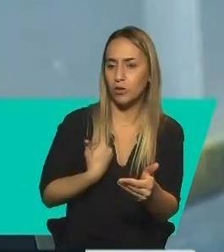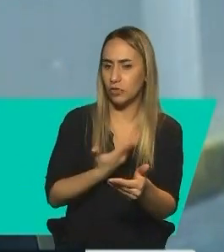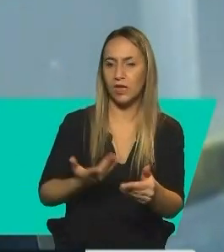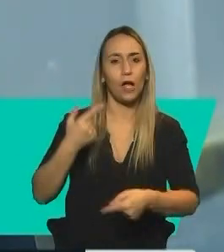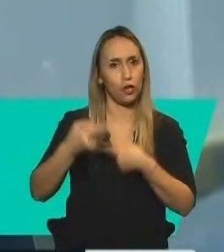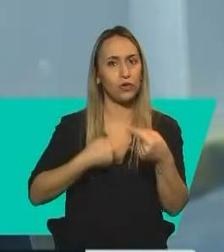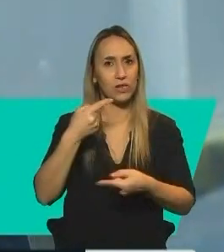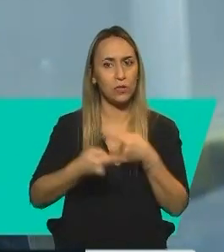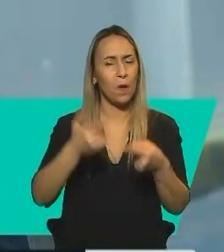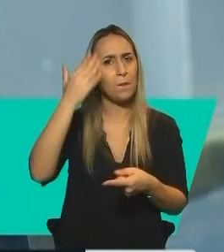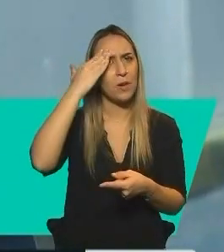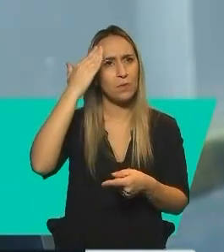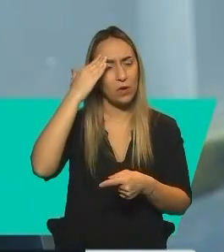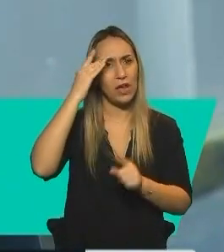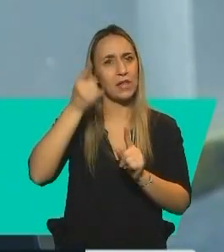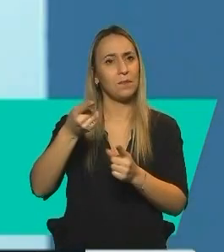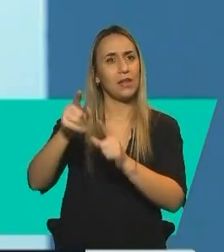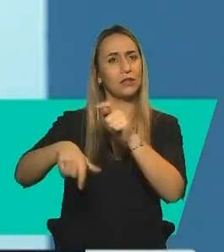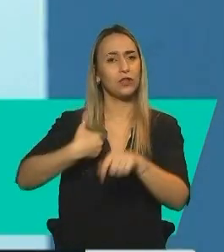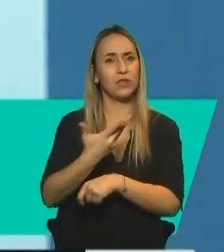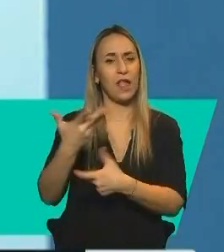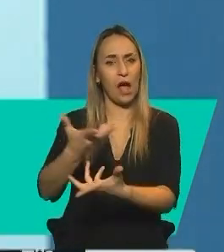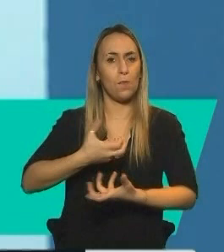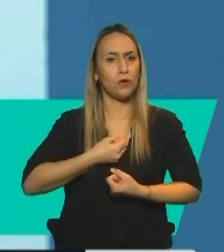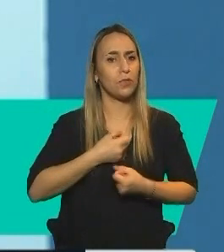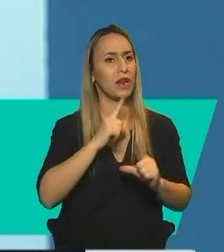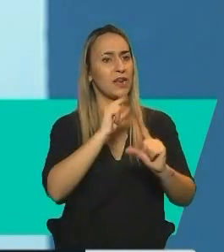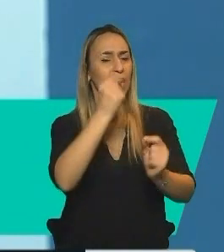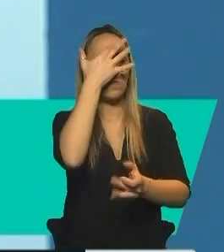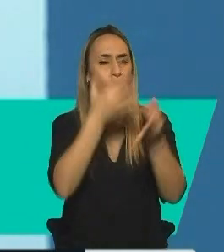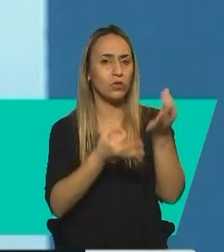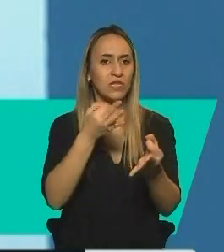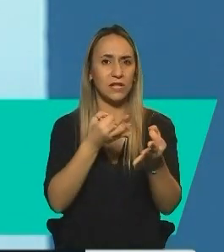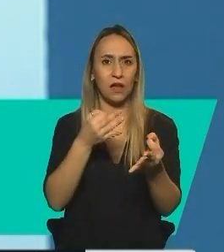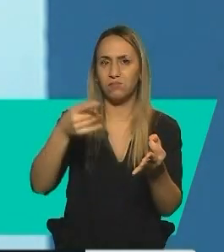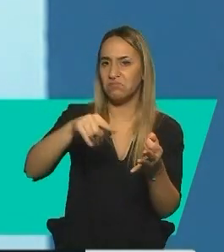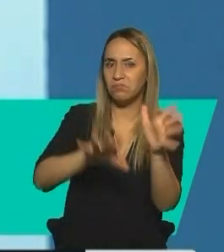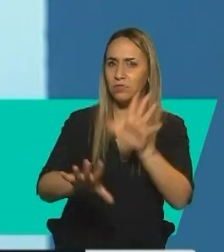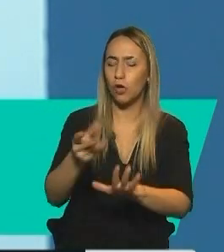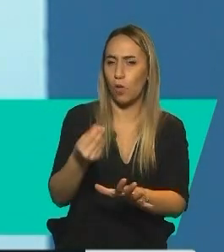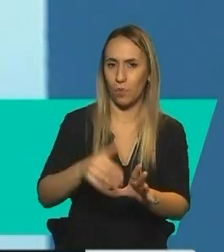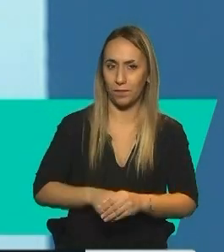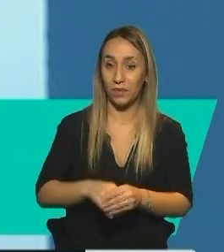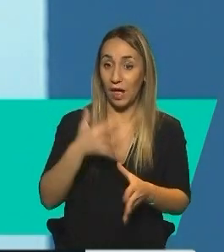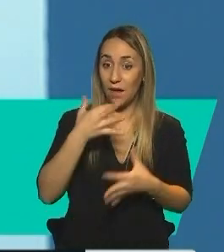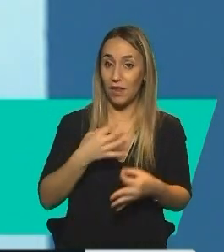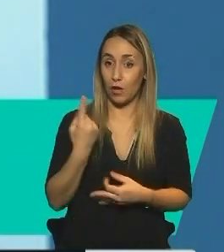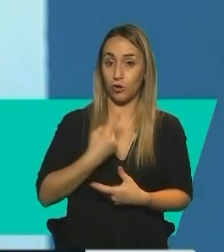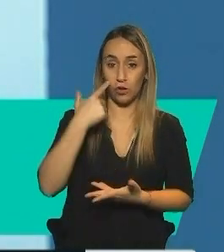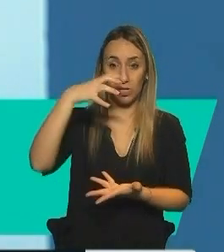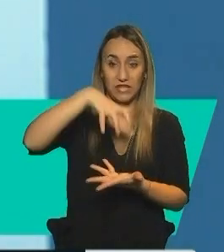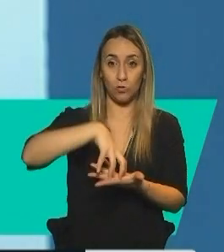también acompañando el reclamo de justicia? La verdad que nosotros, como institución, no teníamos